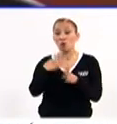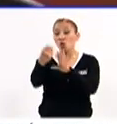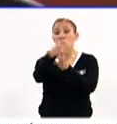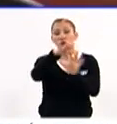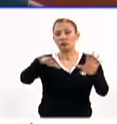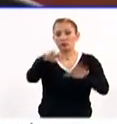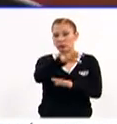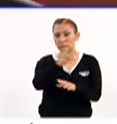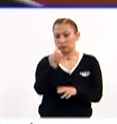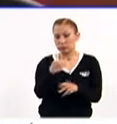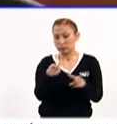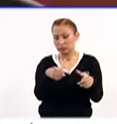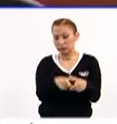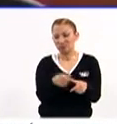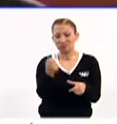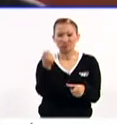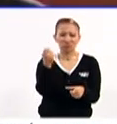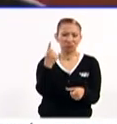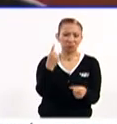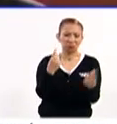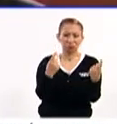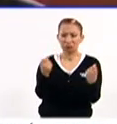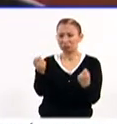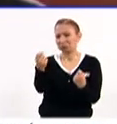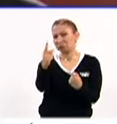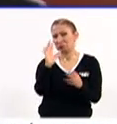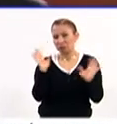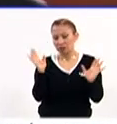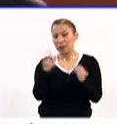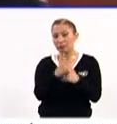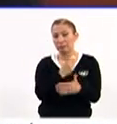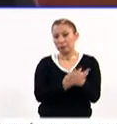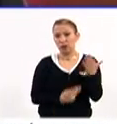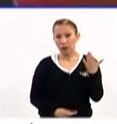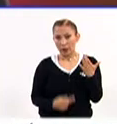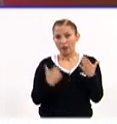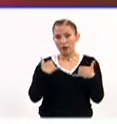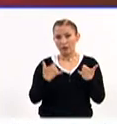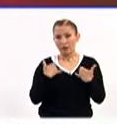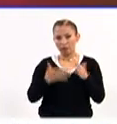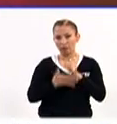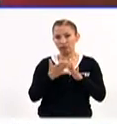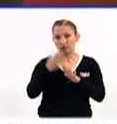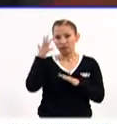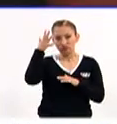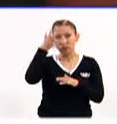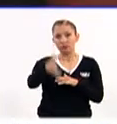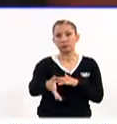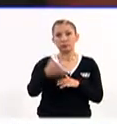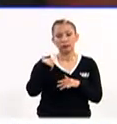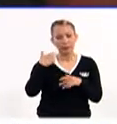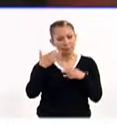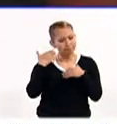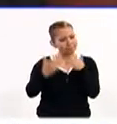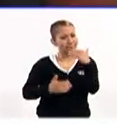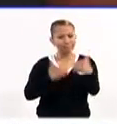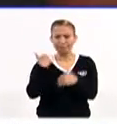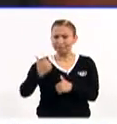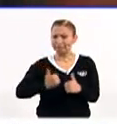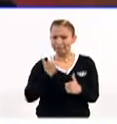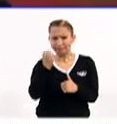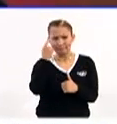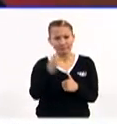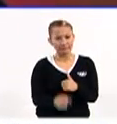proliferado. Son casos muy aislados. El programa de Jóvenes Construyendo el Futuro va adelante.